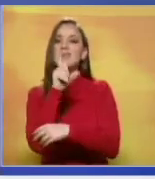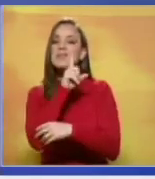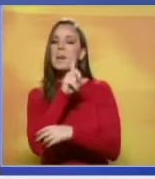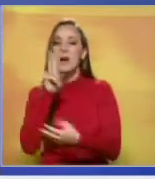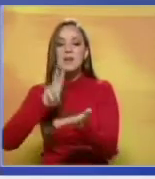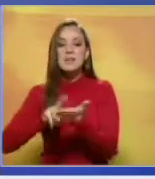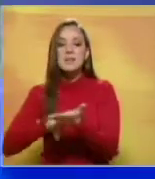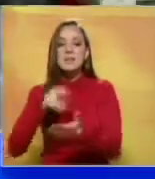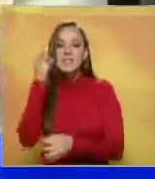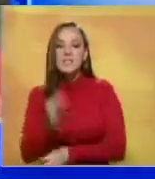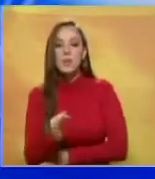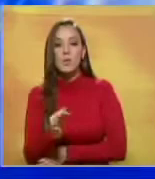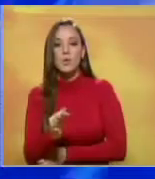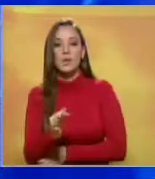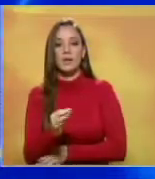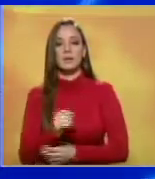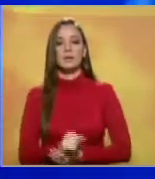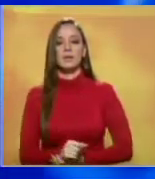todos